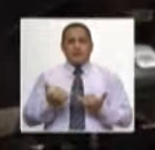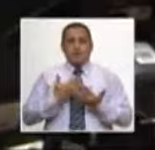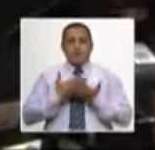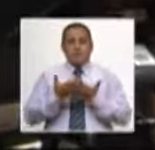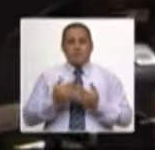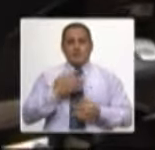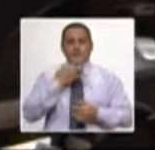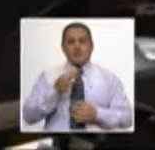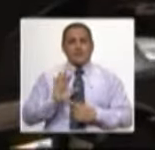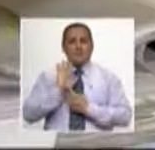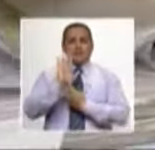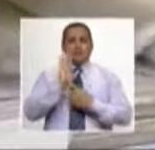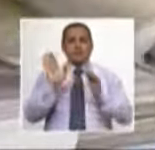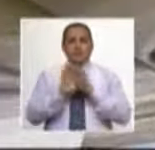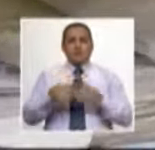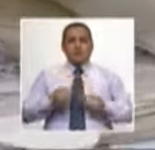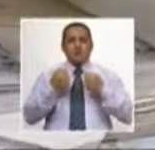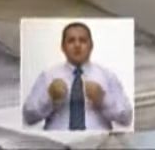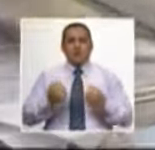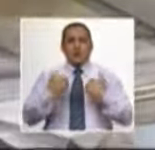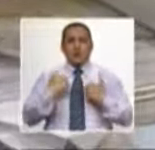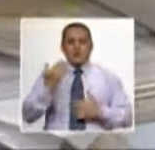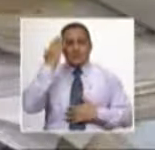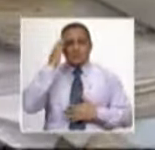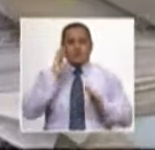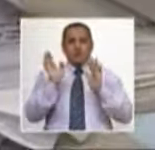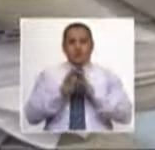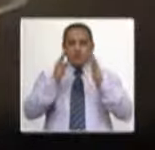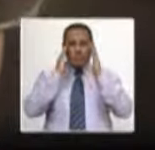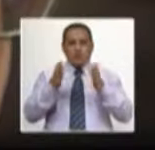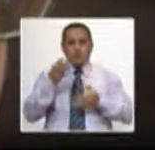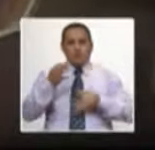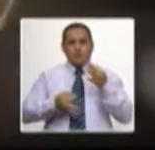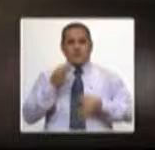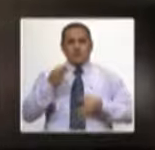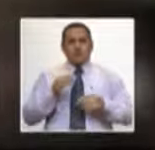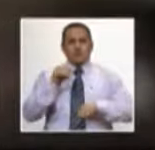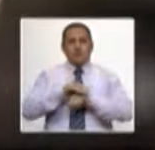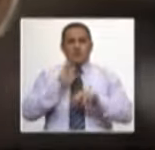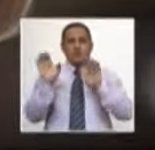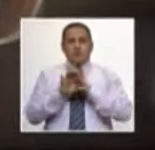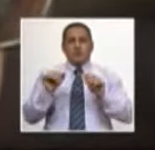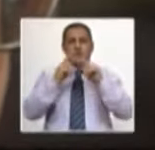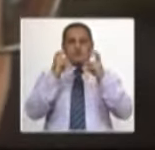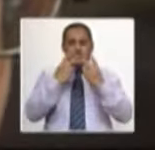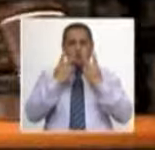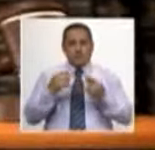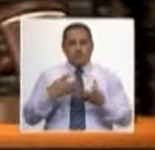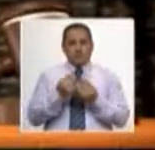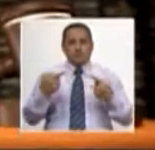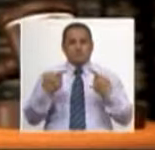mismos exposiciones y posiciones a tener en cuenta como enfoques jurídicos respecto de los temas en